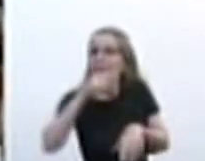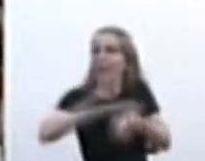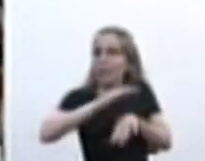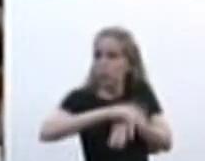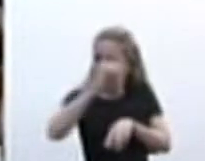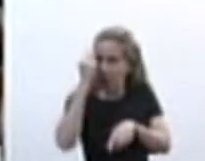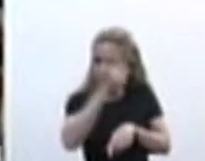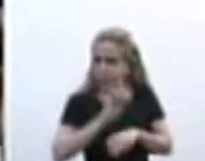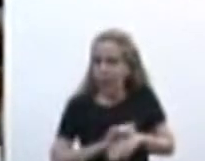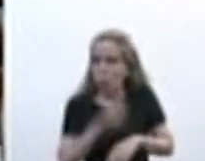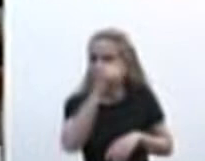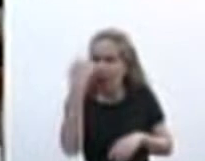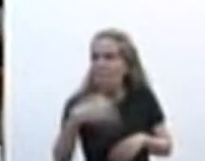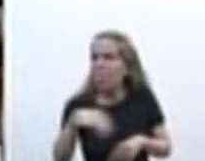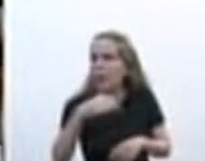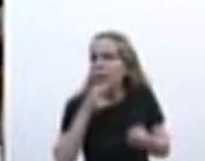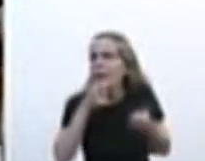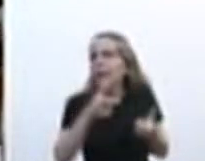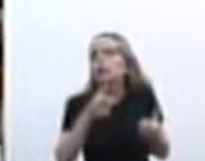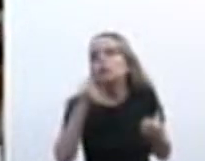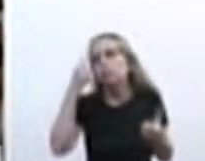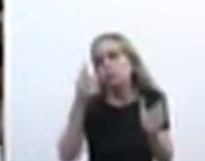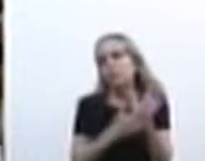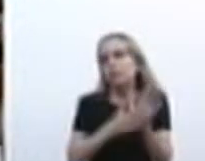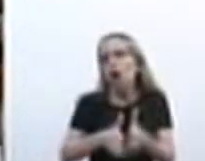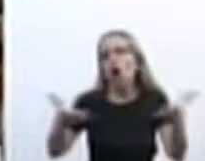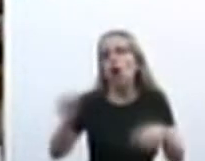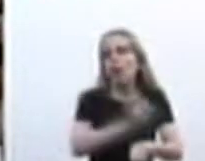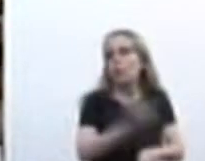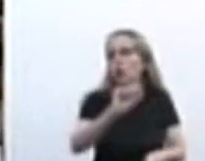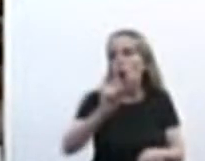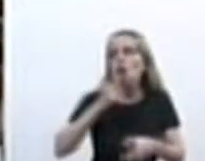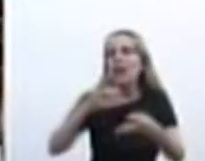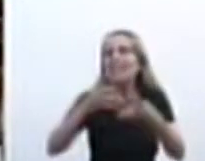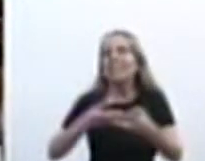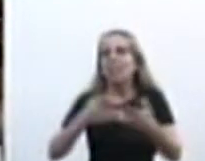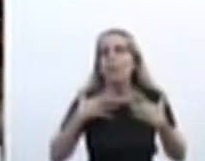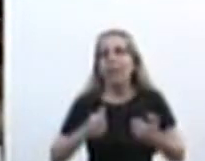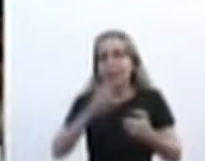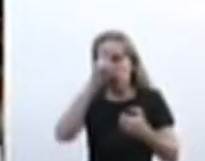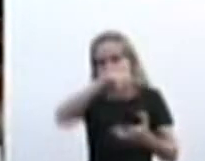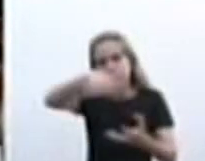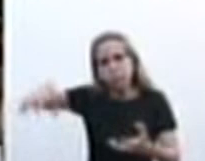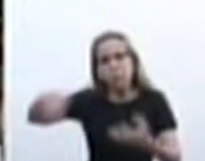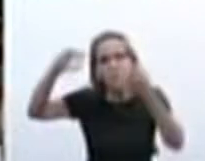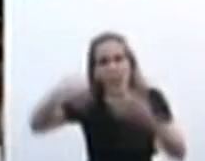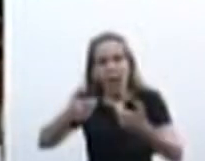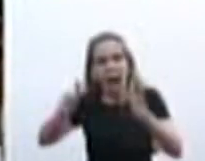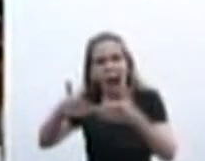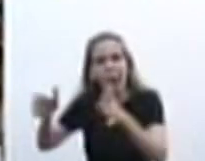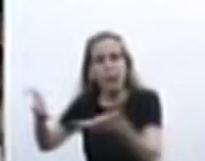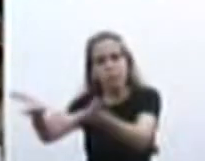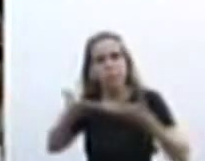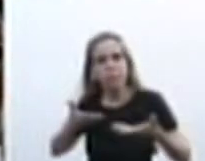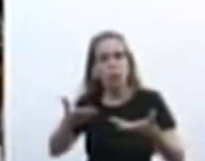responsable, debe responder no con el Código Penal, sino con un sistema de salud equitativo, de puertas abiertas, con